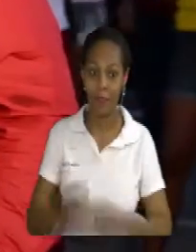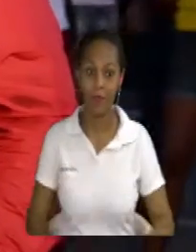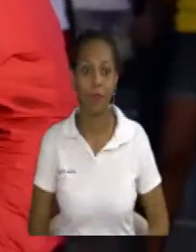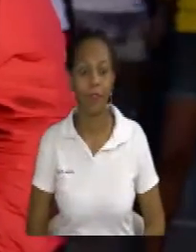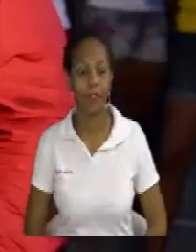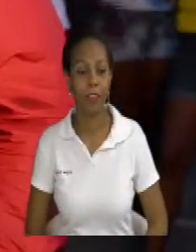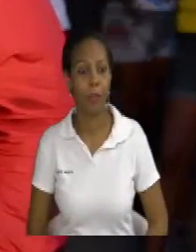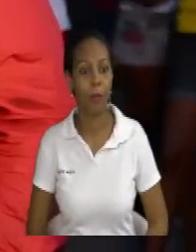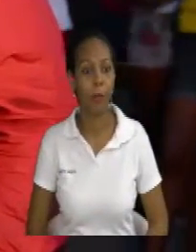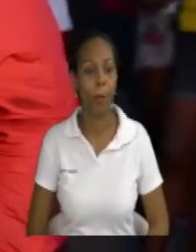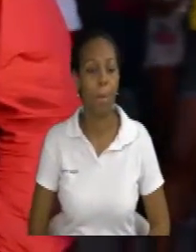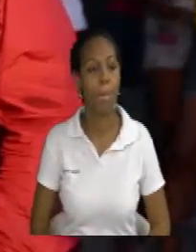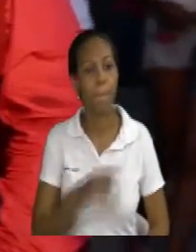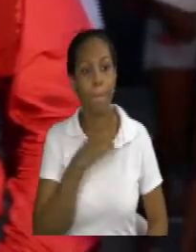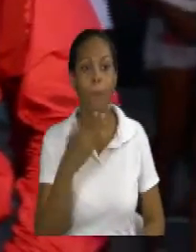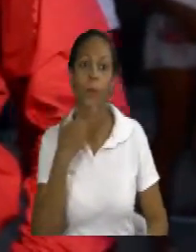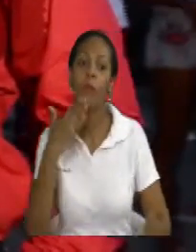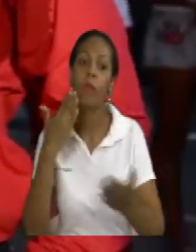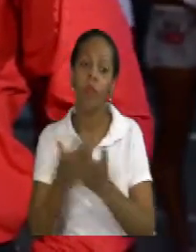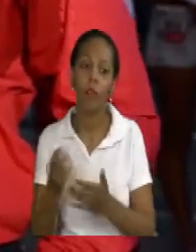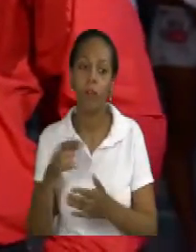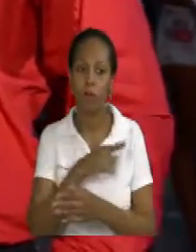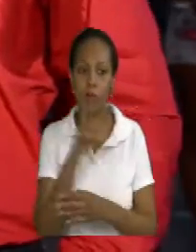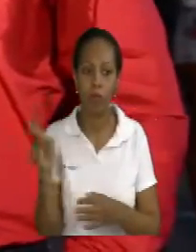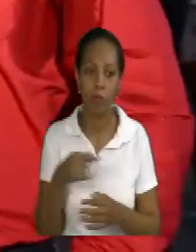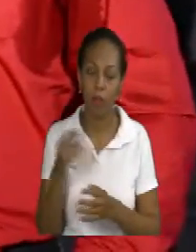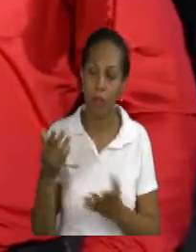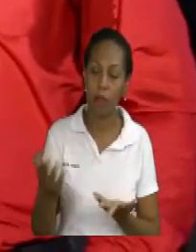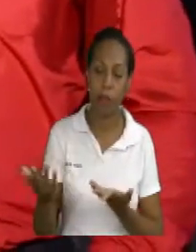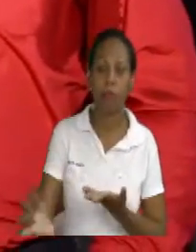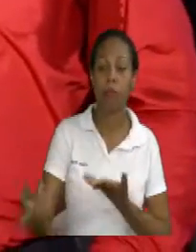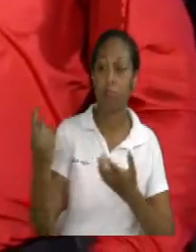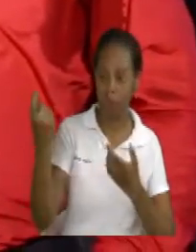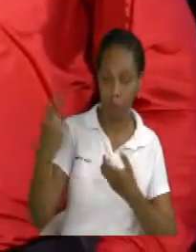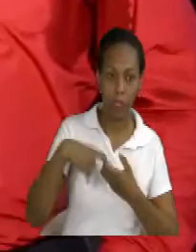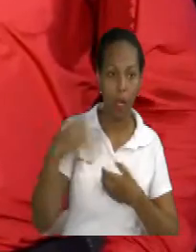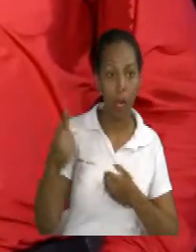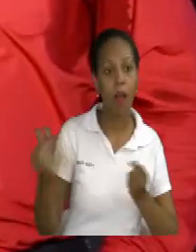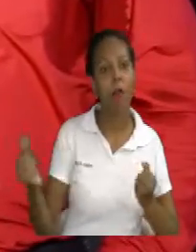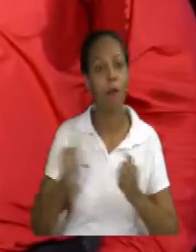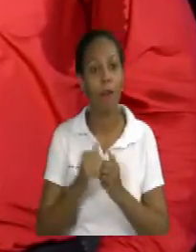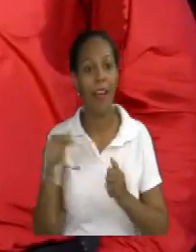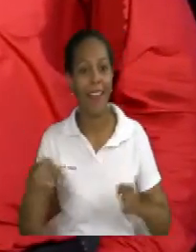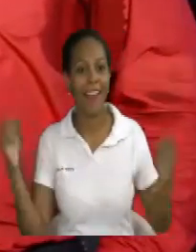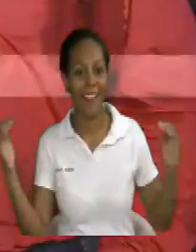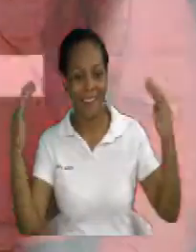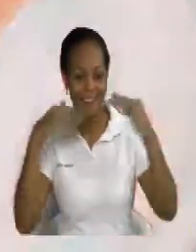Bueno, y a todos ustedes, muchísimas gracias por acompañarnos. Recuerde que esto es En Casa por Enlace Televisión.